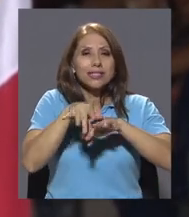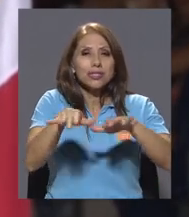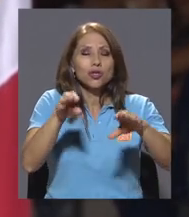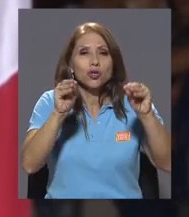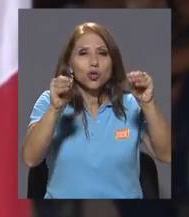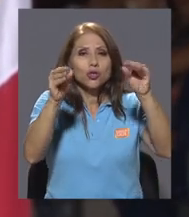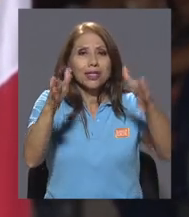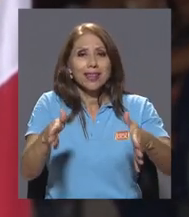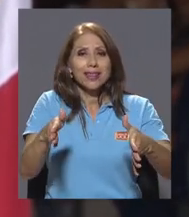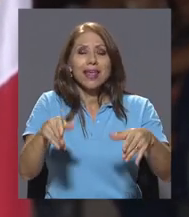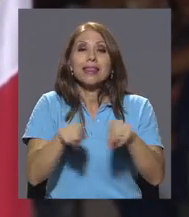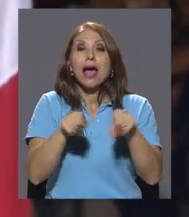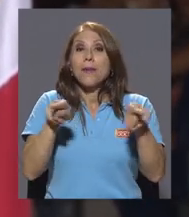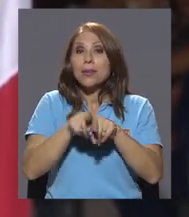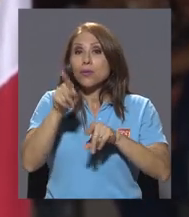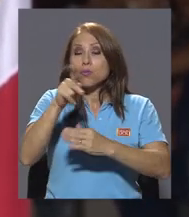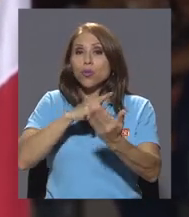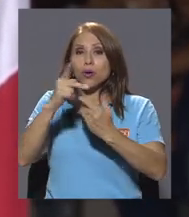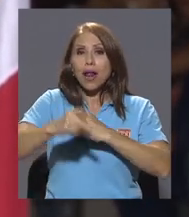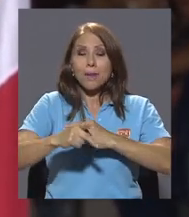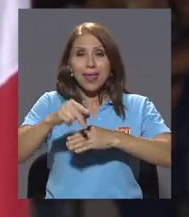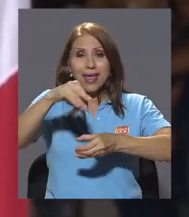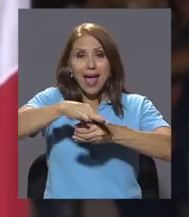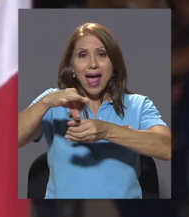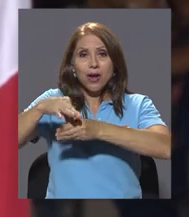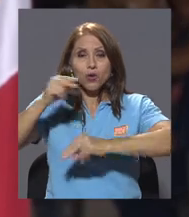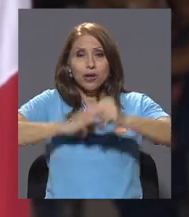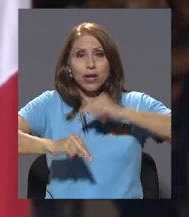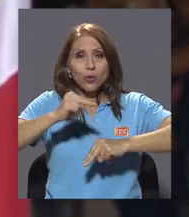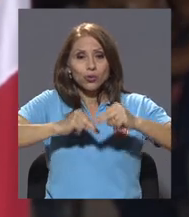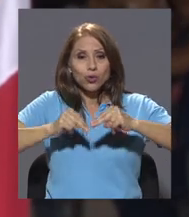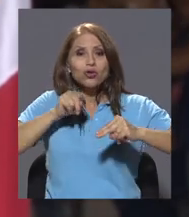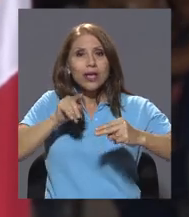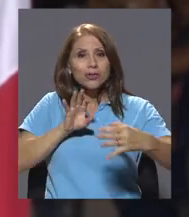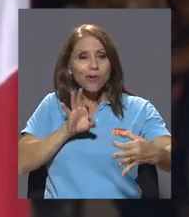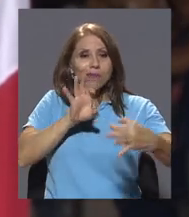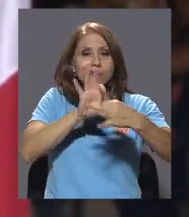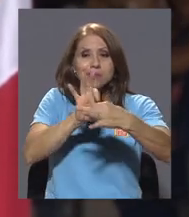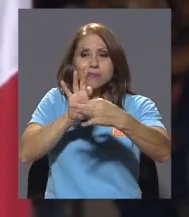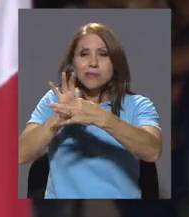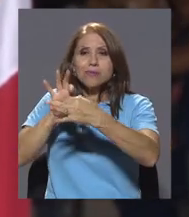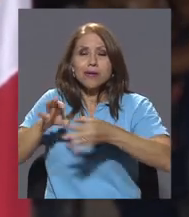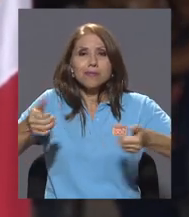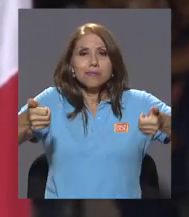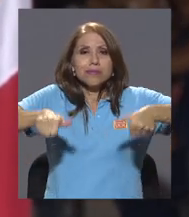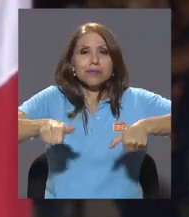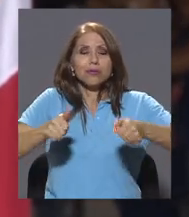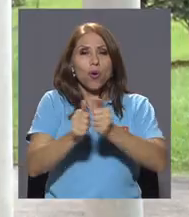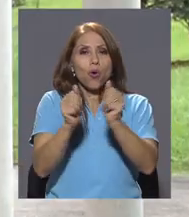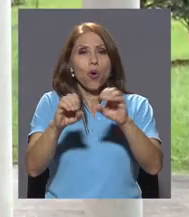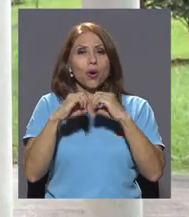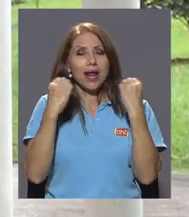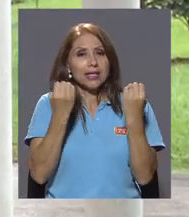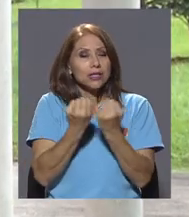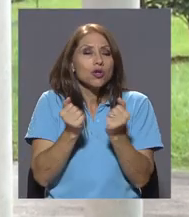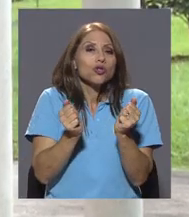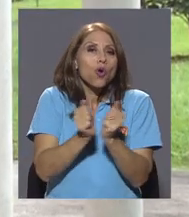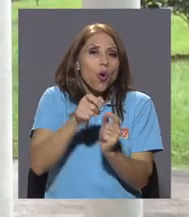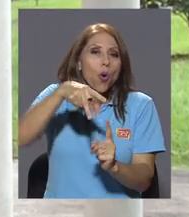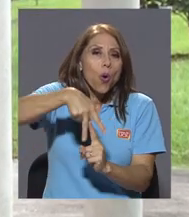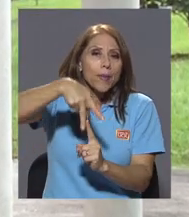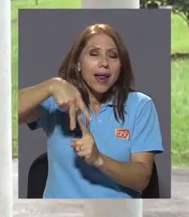de agronegocios en la escuela que justamente hace alianzas estratégicas con organizaciones cooperativas